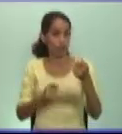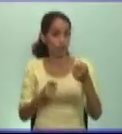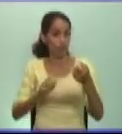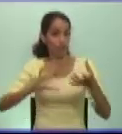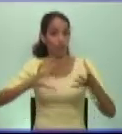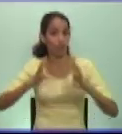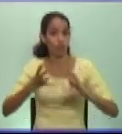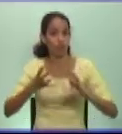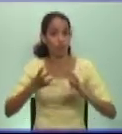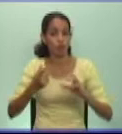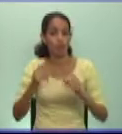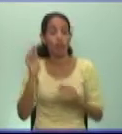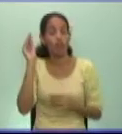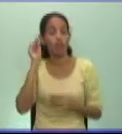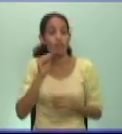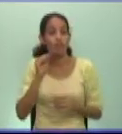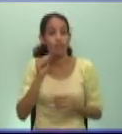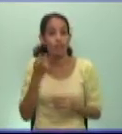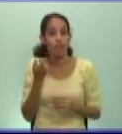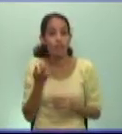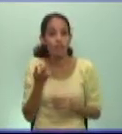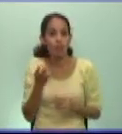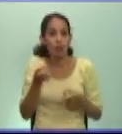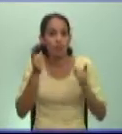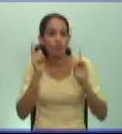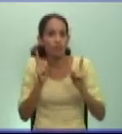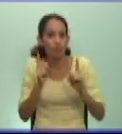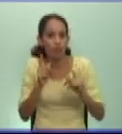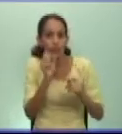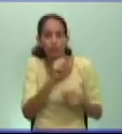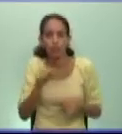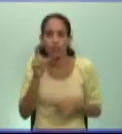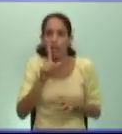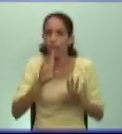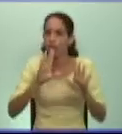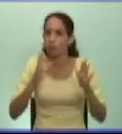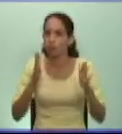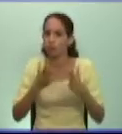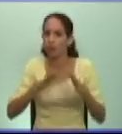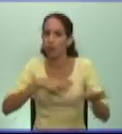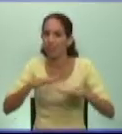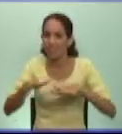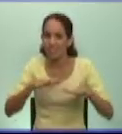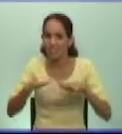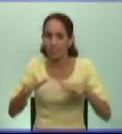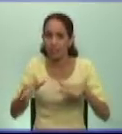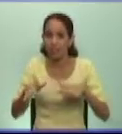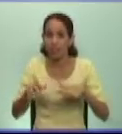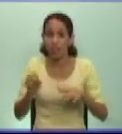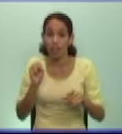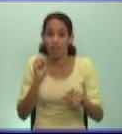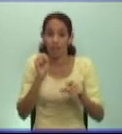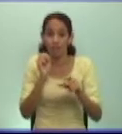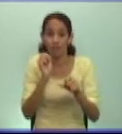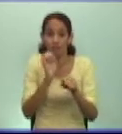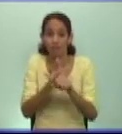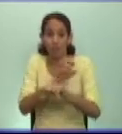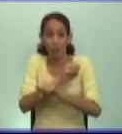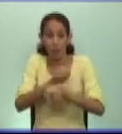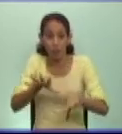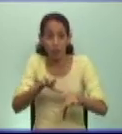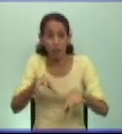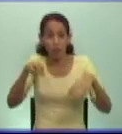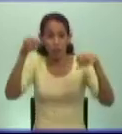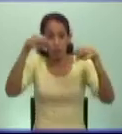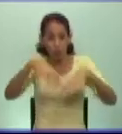la situación político-social del mundo y sobre todo de Estados Unidos. Se lanzan las bombas atómicas en el año